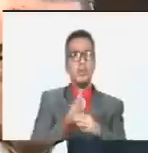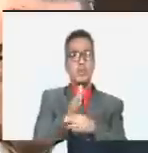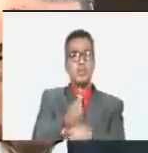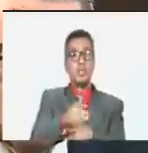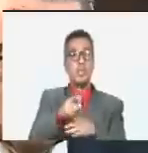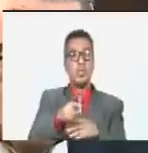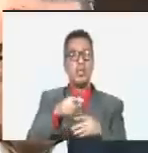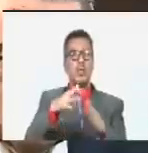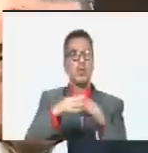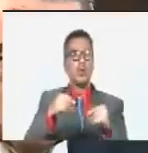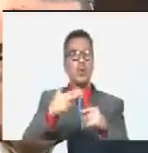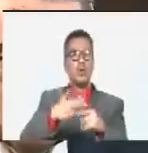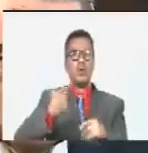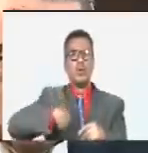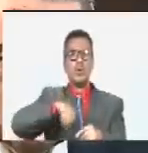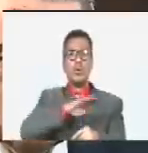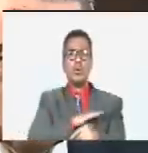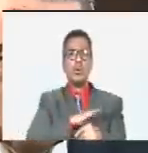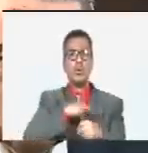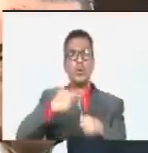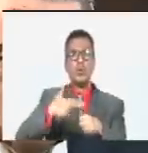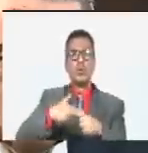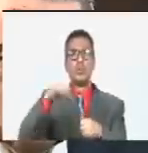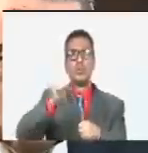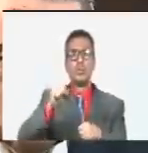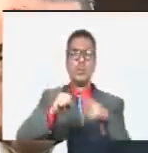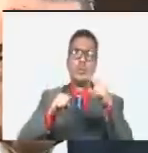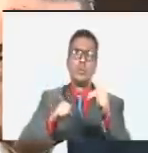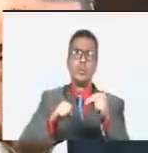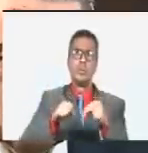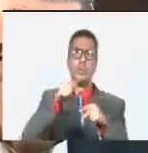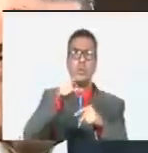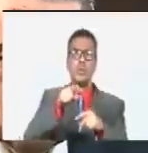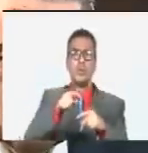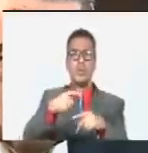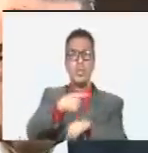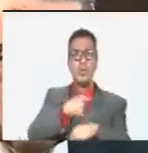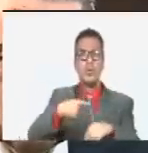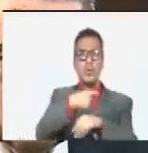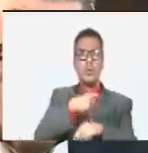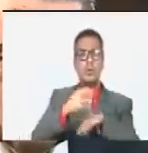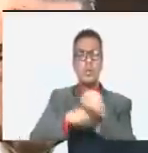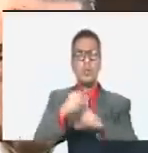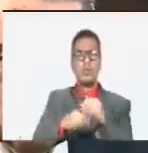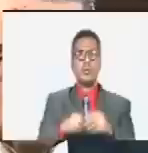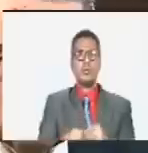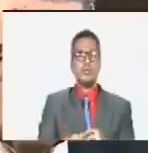son nuestros, petróleo o no, eso hay que buscarlo, eso hay que hacerlo.